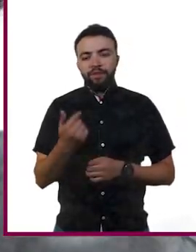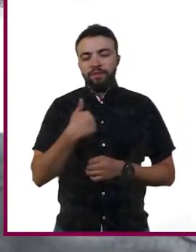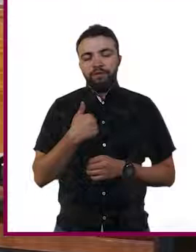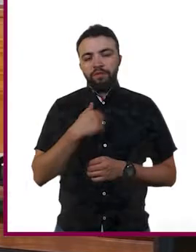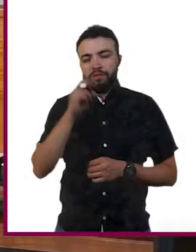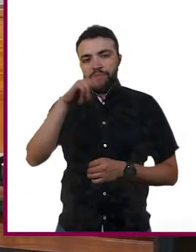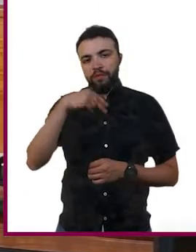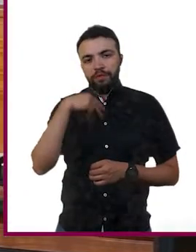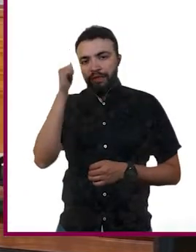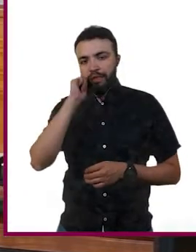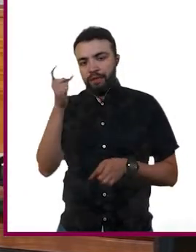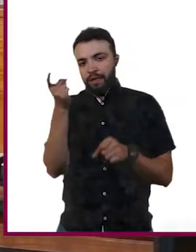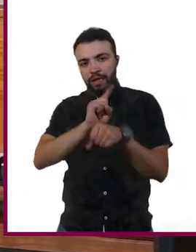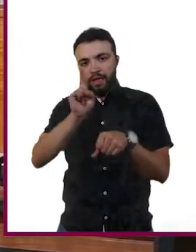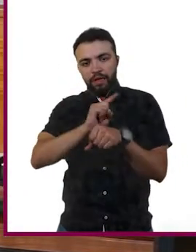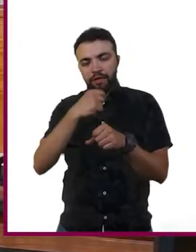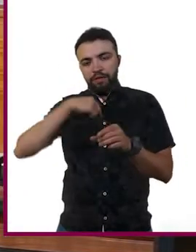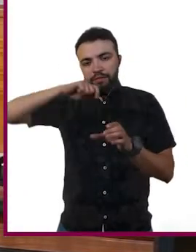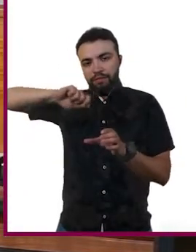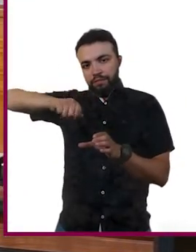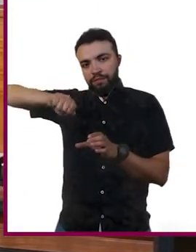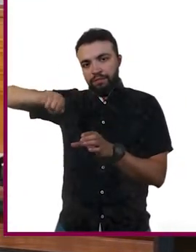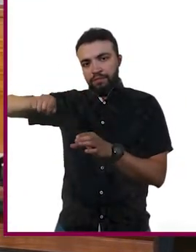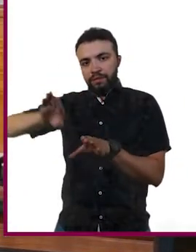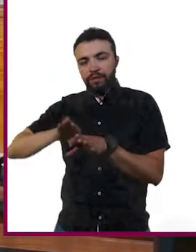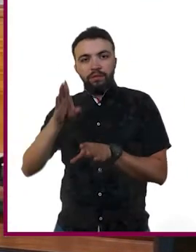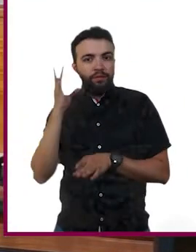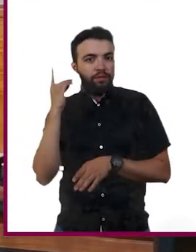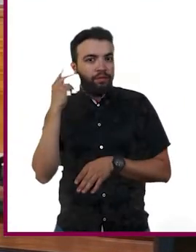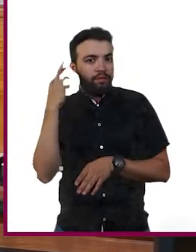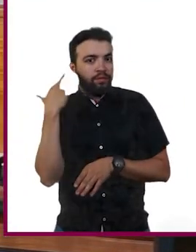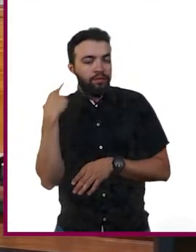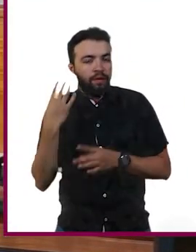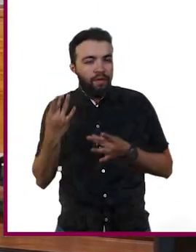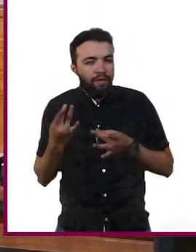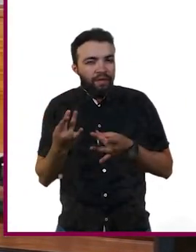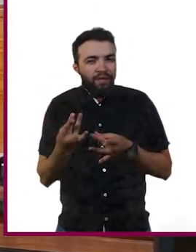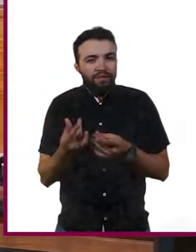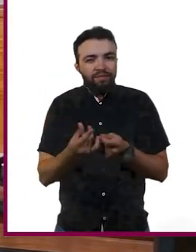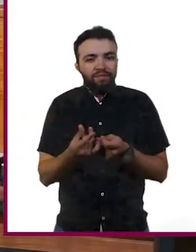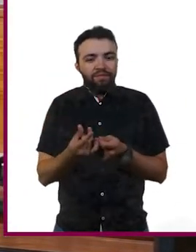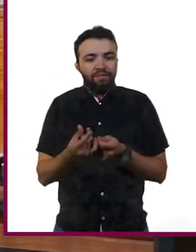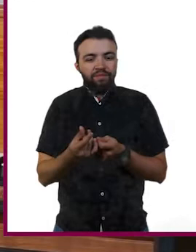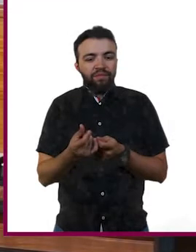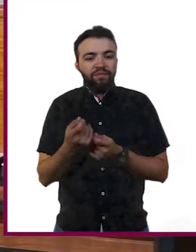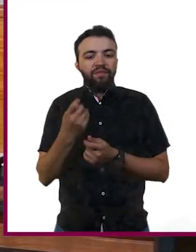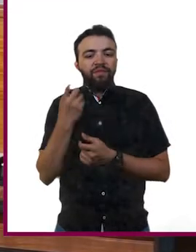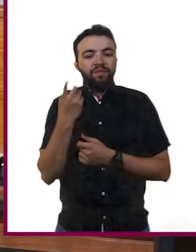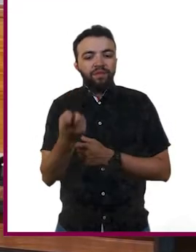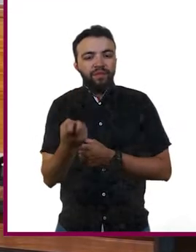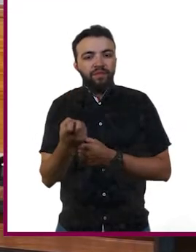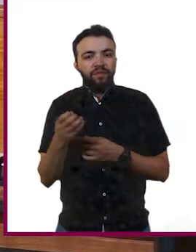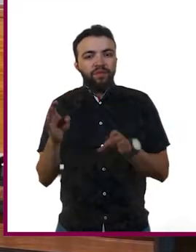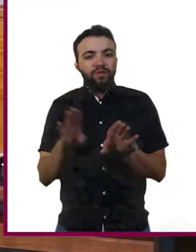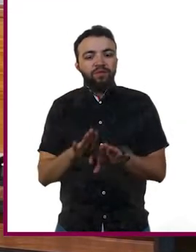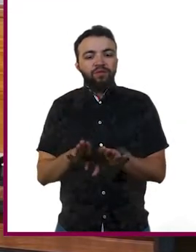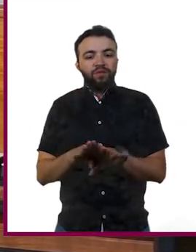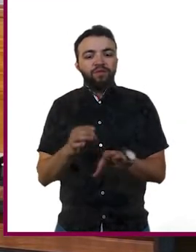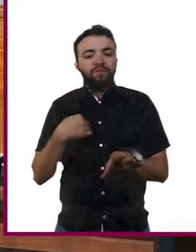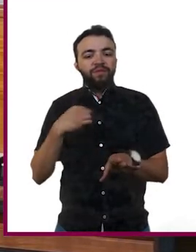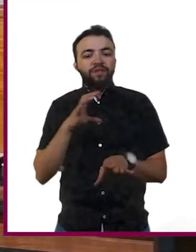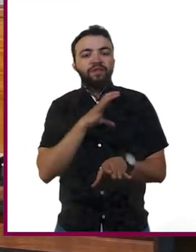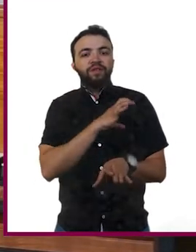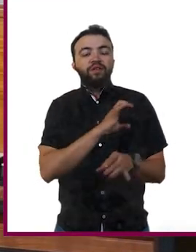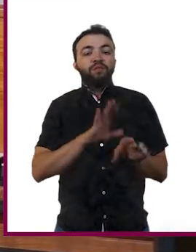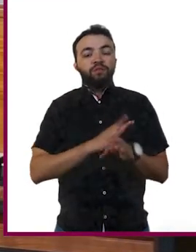clavecín totalmente. O sea, esa es otra parte, digamos, como atractiva, que pues tú te